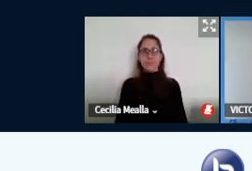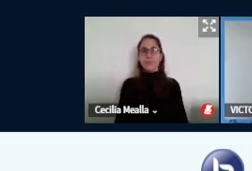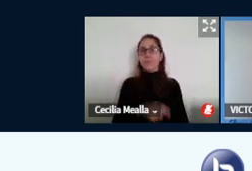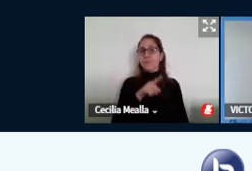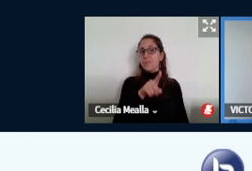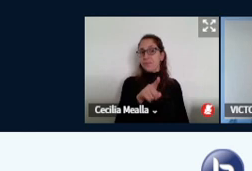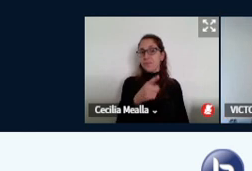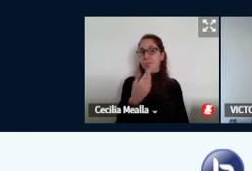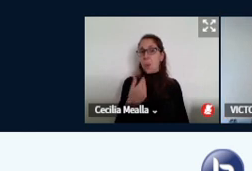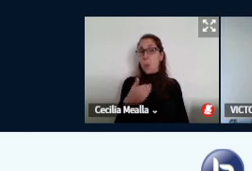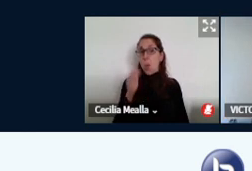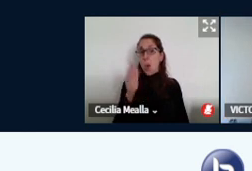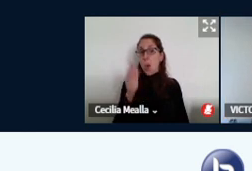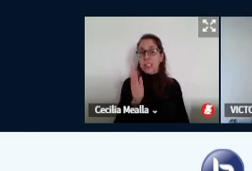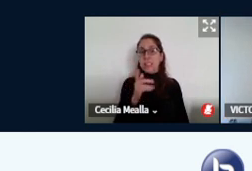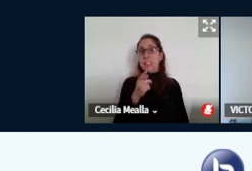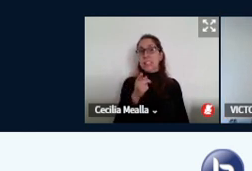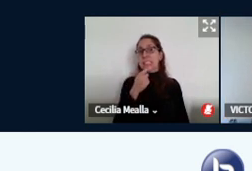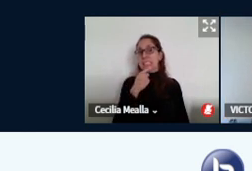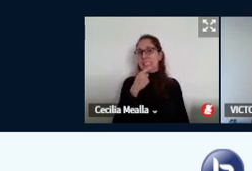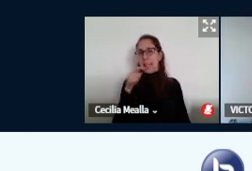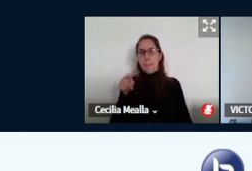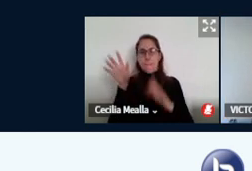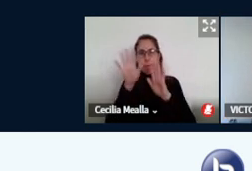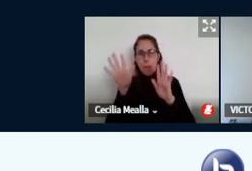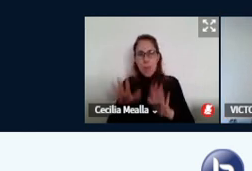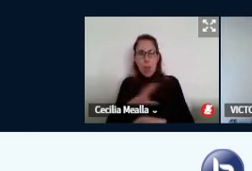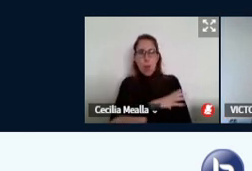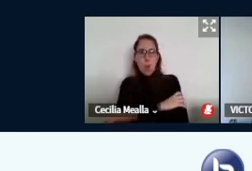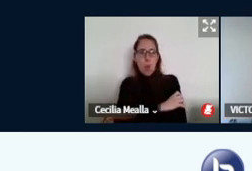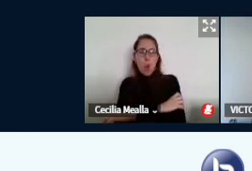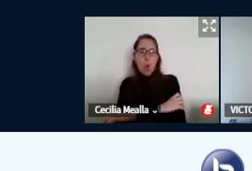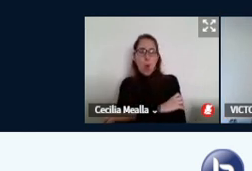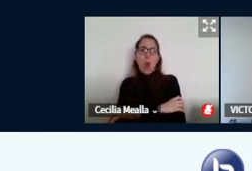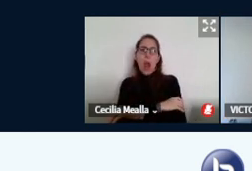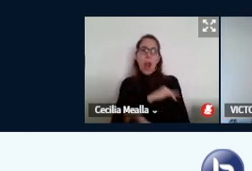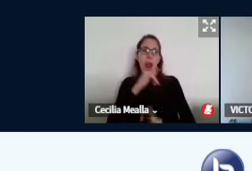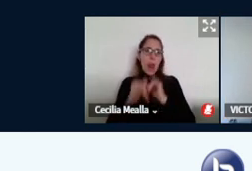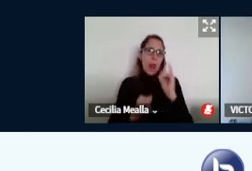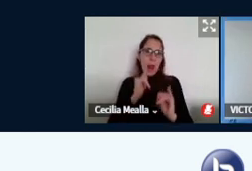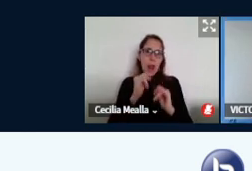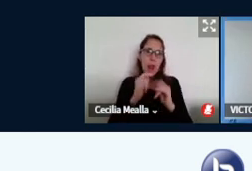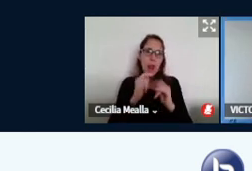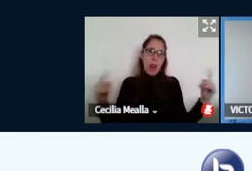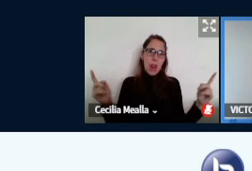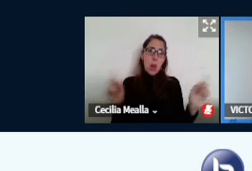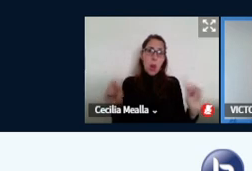Por ahí lo que podemos hacer, ya que no llegamos a desarrollar los preparados de muscular, es hacer la pregunta.